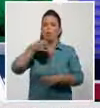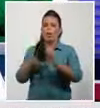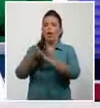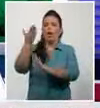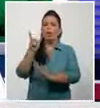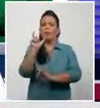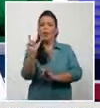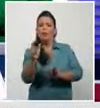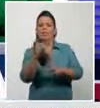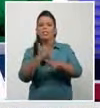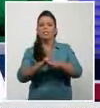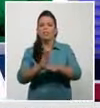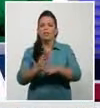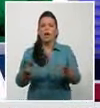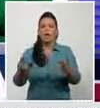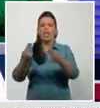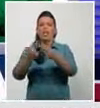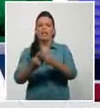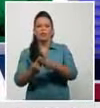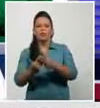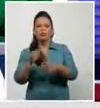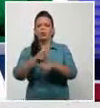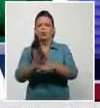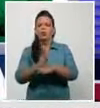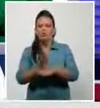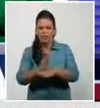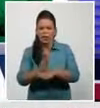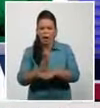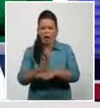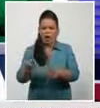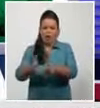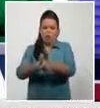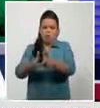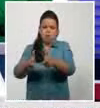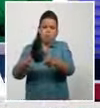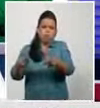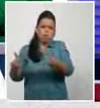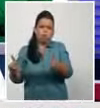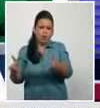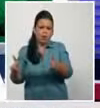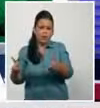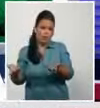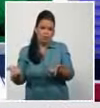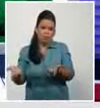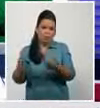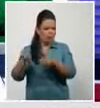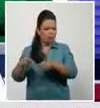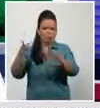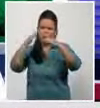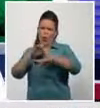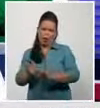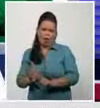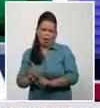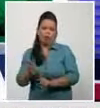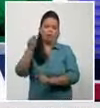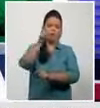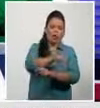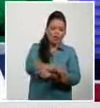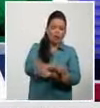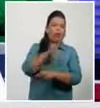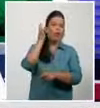nos está pasando. Pero de verdad que se ha podido identificar, esos por ciento que damos aquí, de que